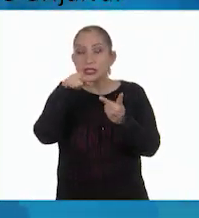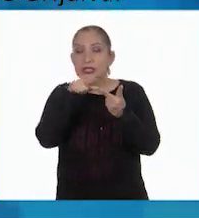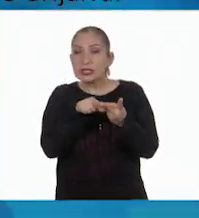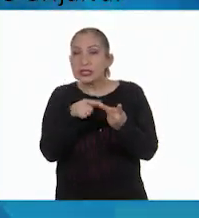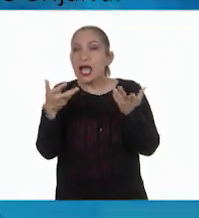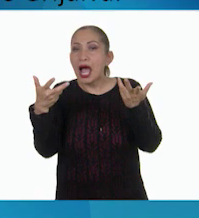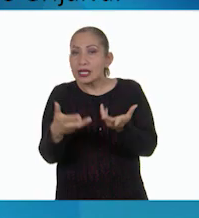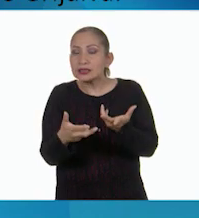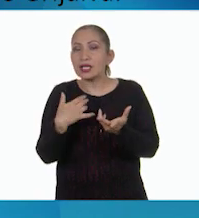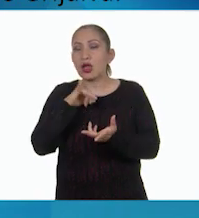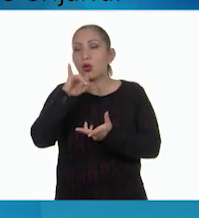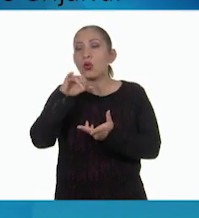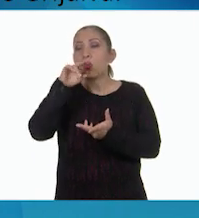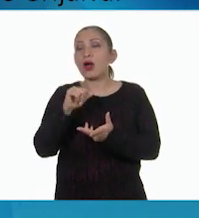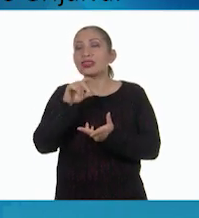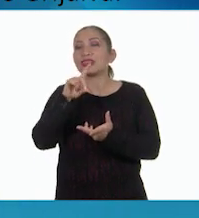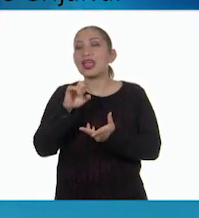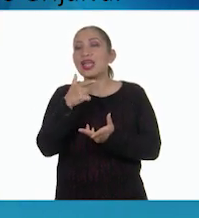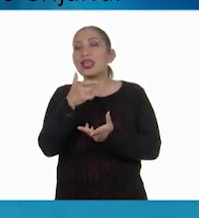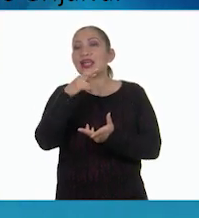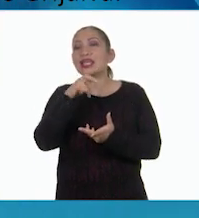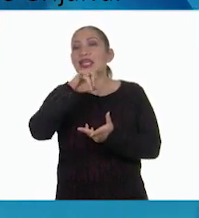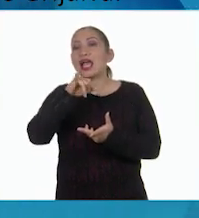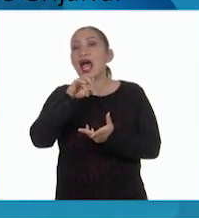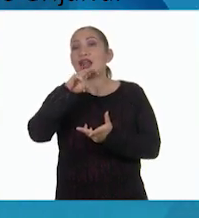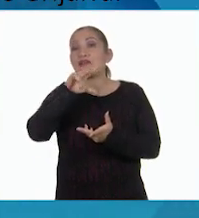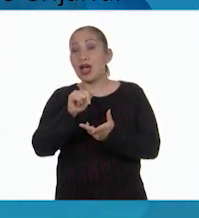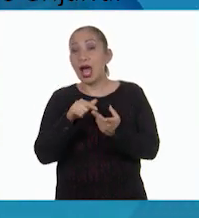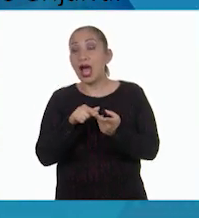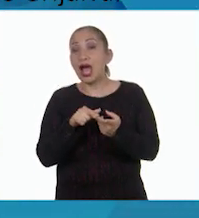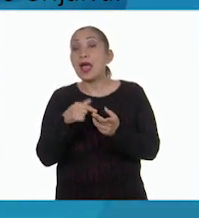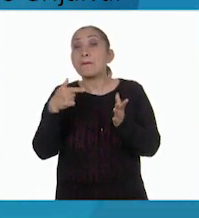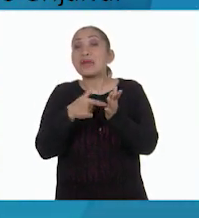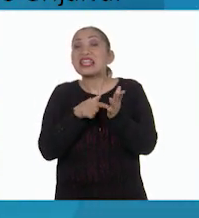la realizada por Juan de Grijalva un año después, en